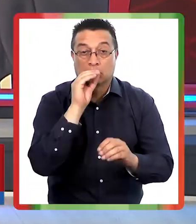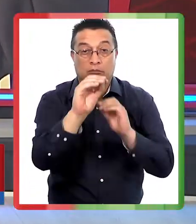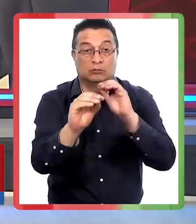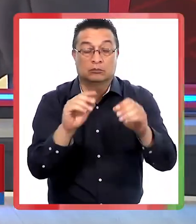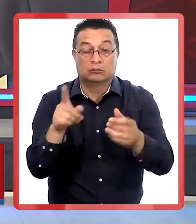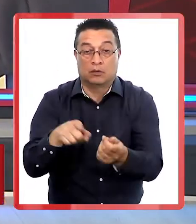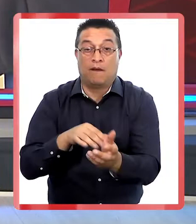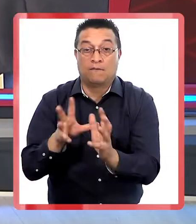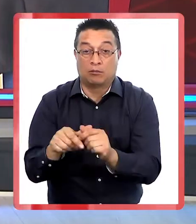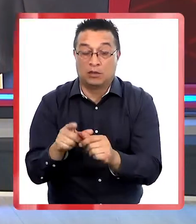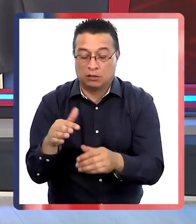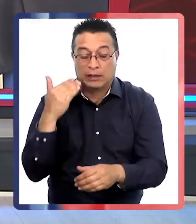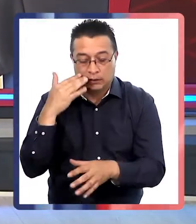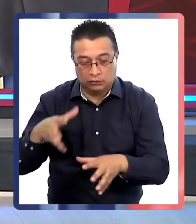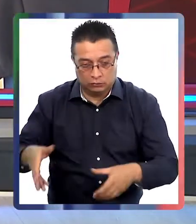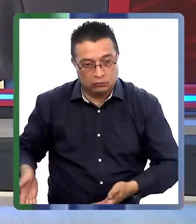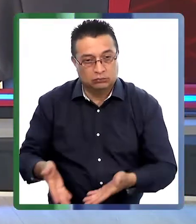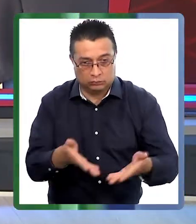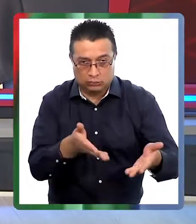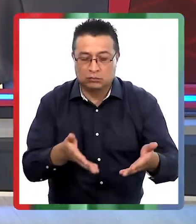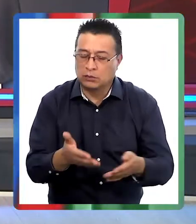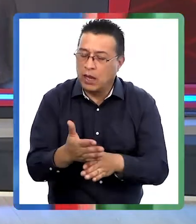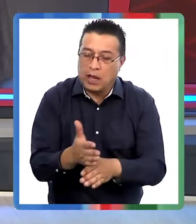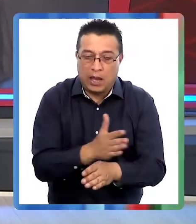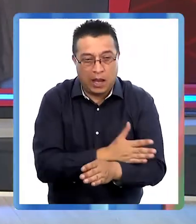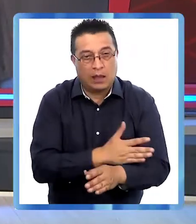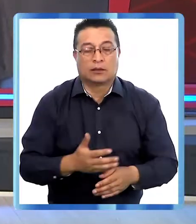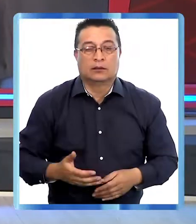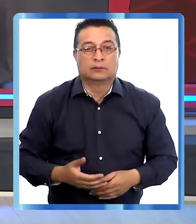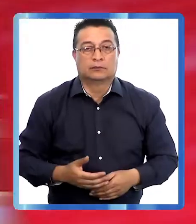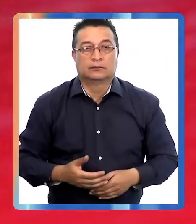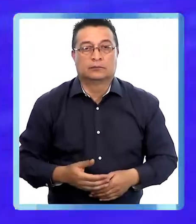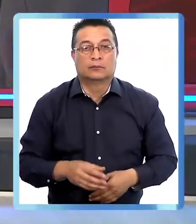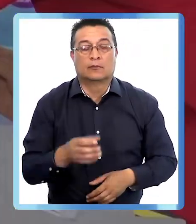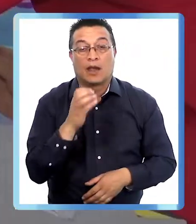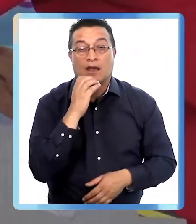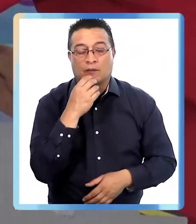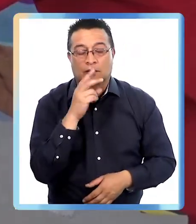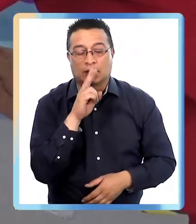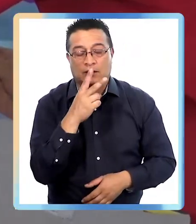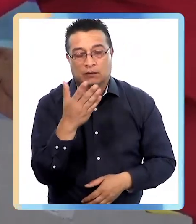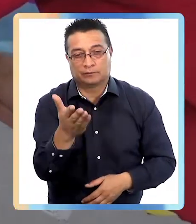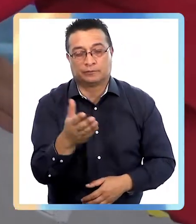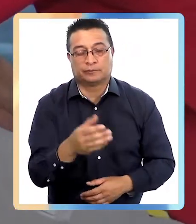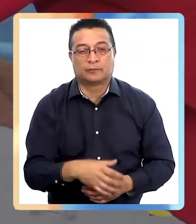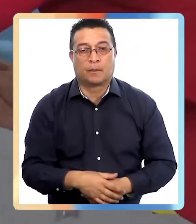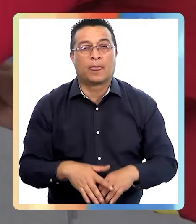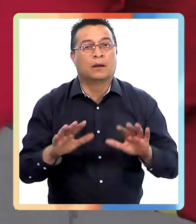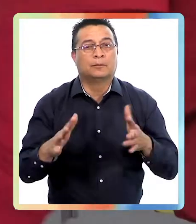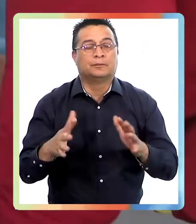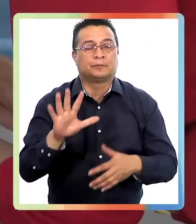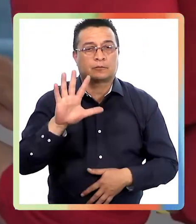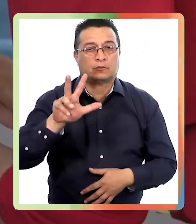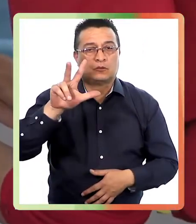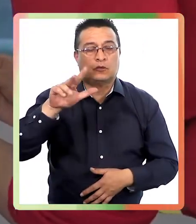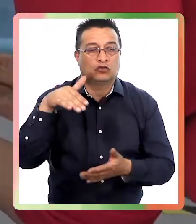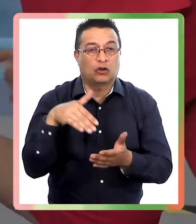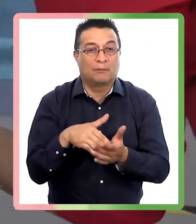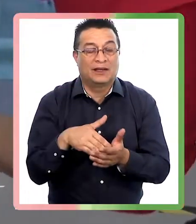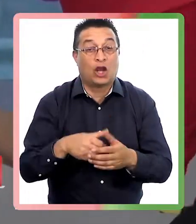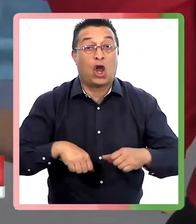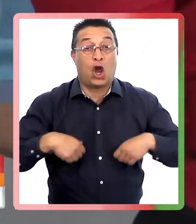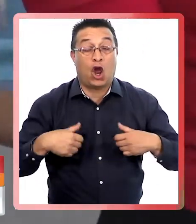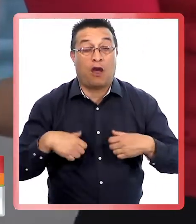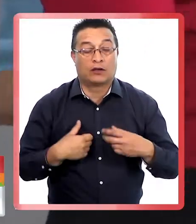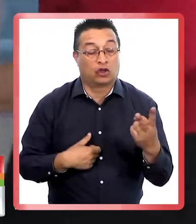familias es a llevar a los hijos lo antes posible. La nota es de Antofagasta Televisión. Cerca de 58.000 son los jóvenes de entre